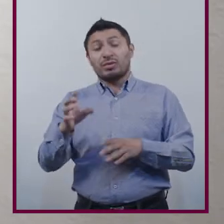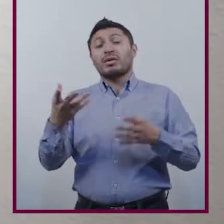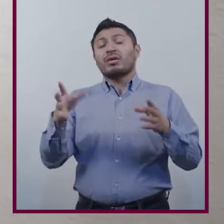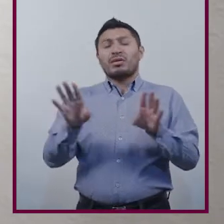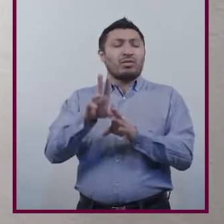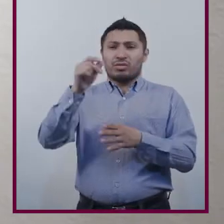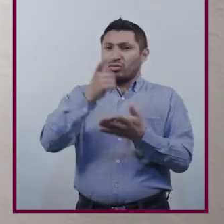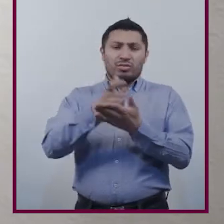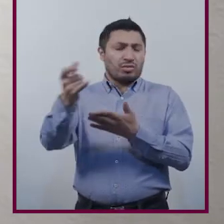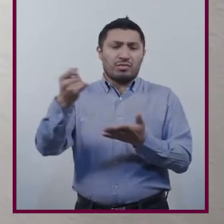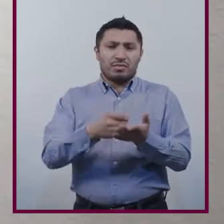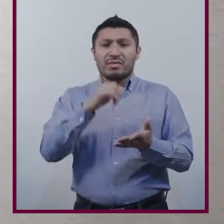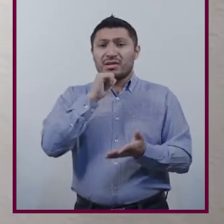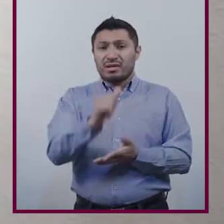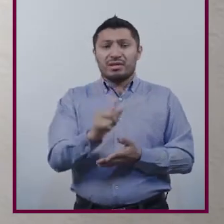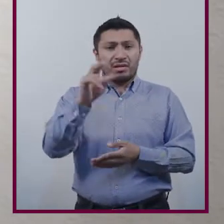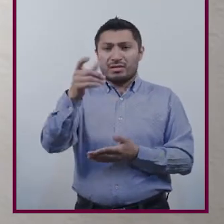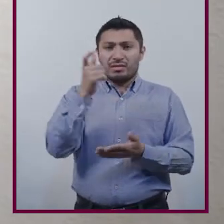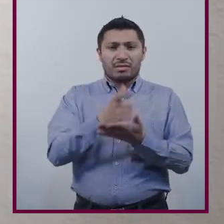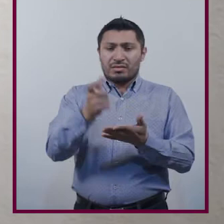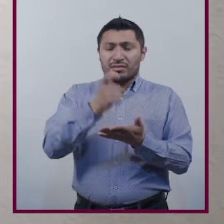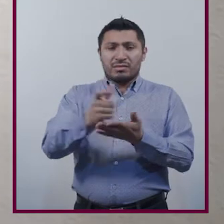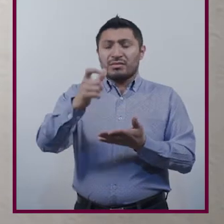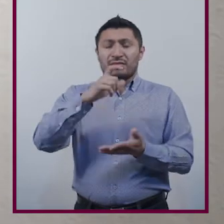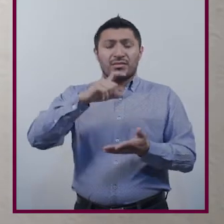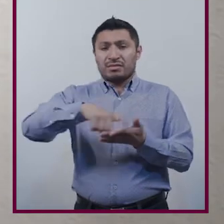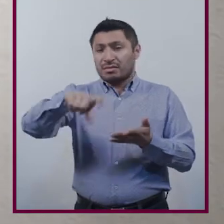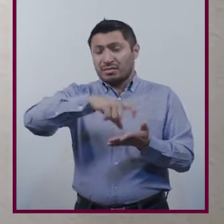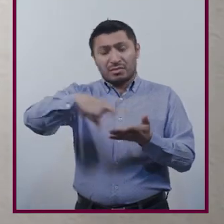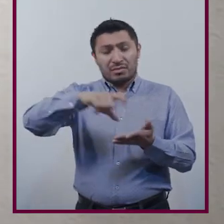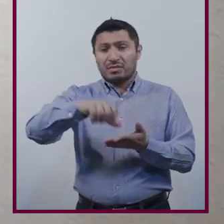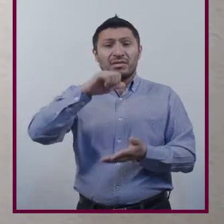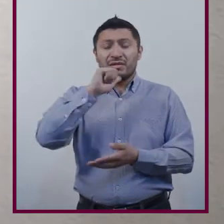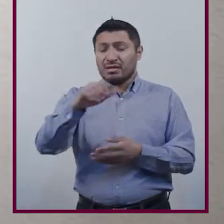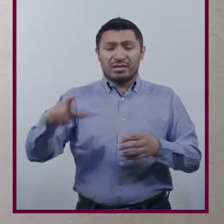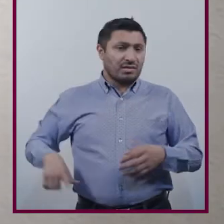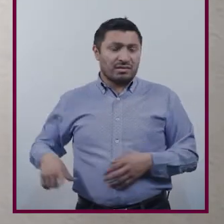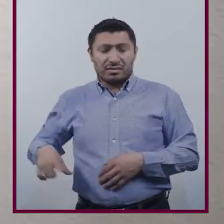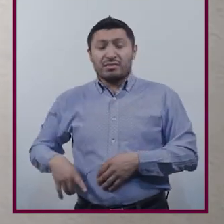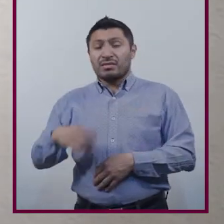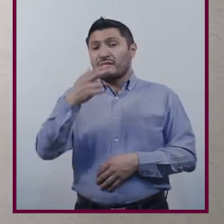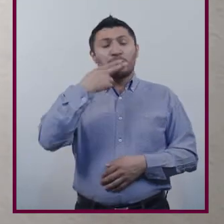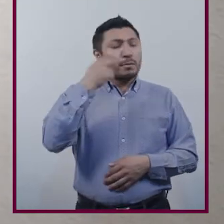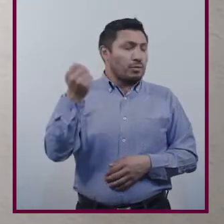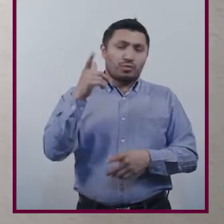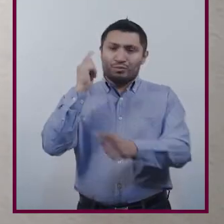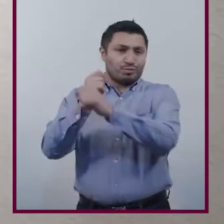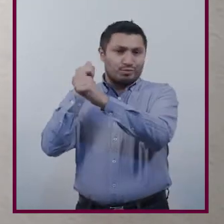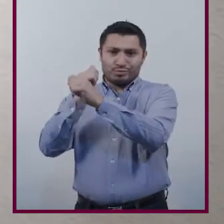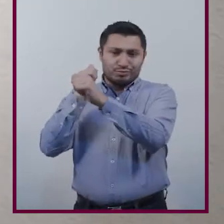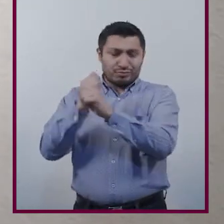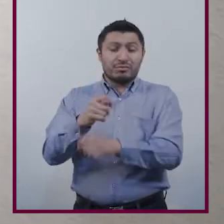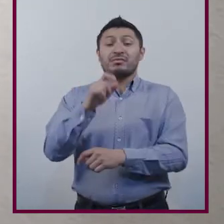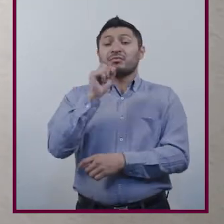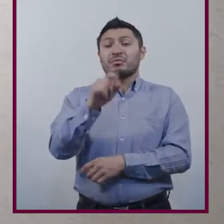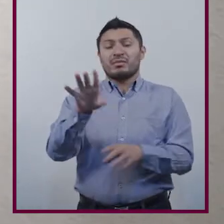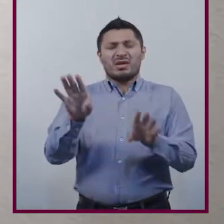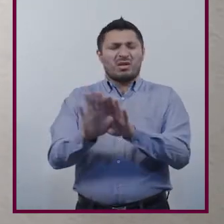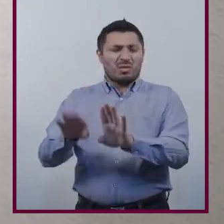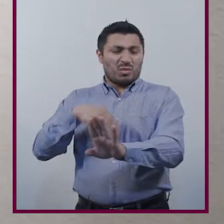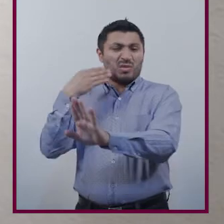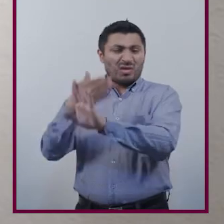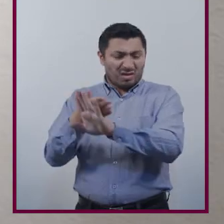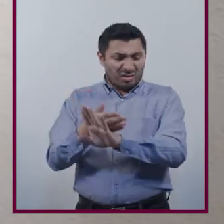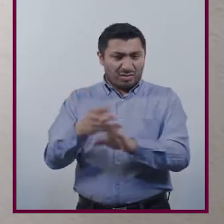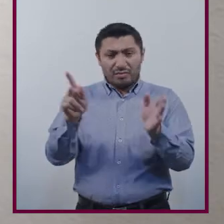no pagar impuestos, no comprar productos comercializados por el gobierno y no usar el transporte, así como un boicot en